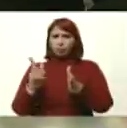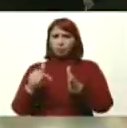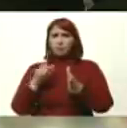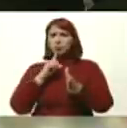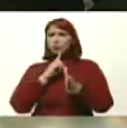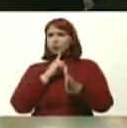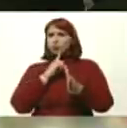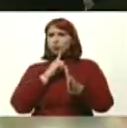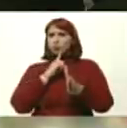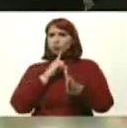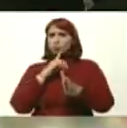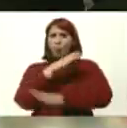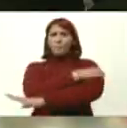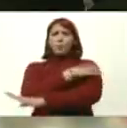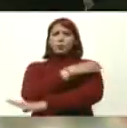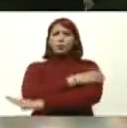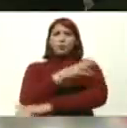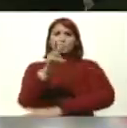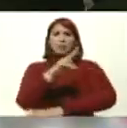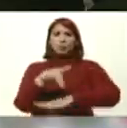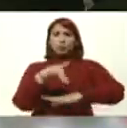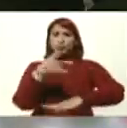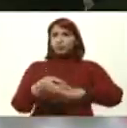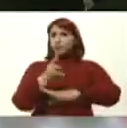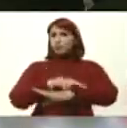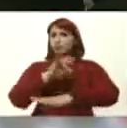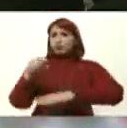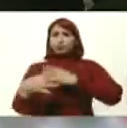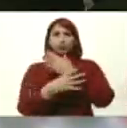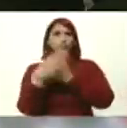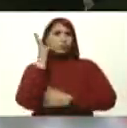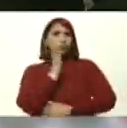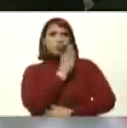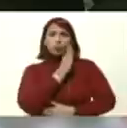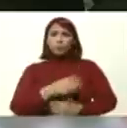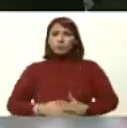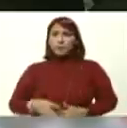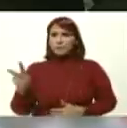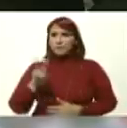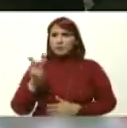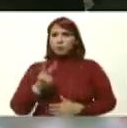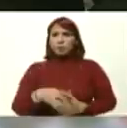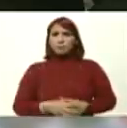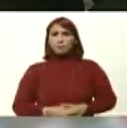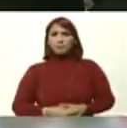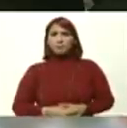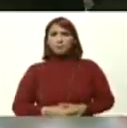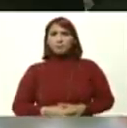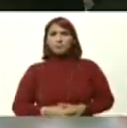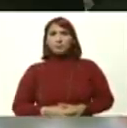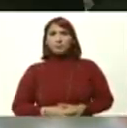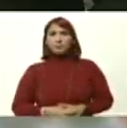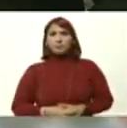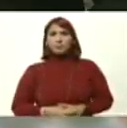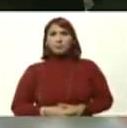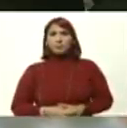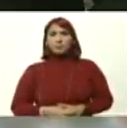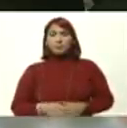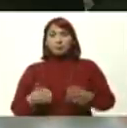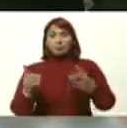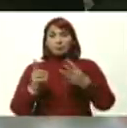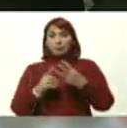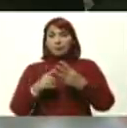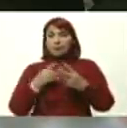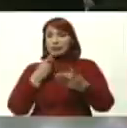autodenominada así, de la oposición extremista, guaidocista, caprilista de Venezuela. Luego vino el diálogo de